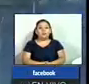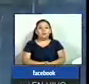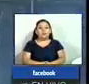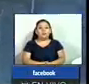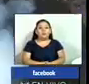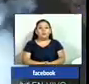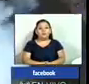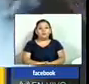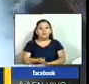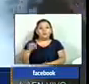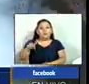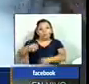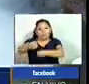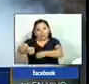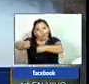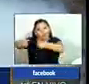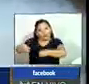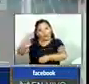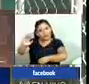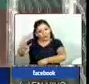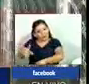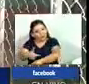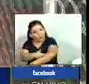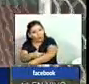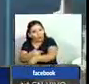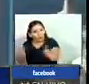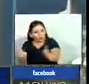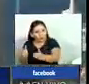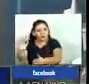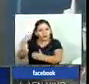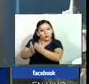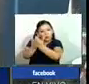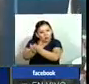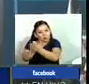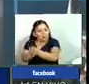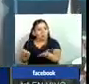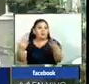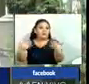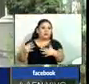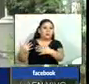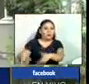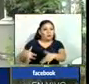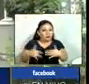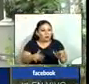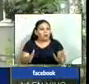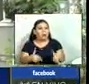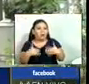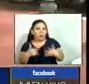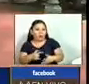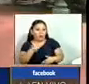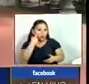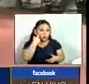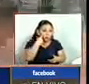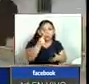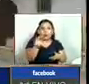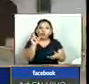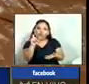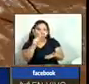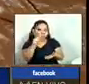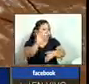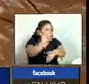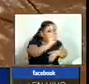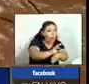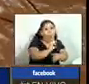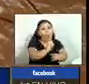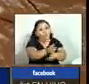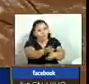La Unidad de Salud de Nueva Esparta La Unión ha desarrollado actividades como jornadas de abatización y